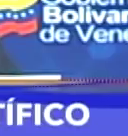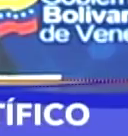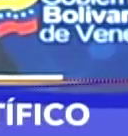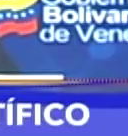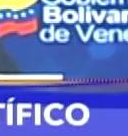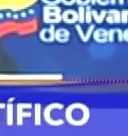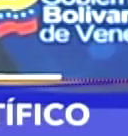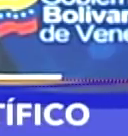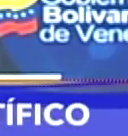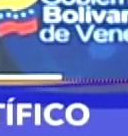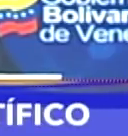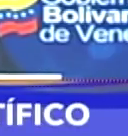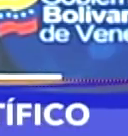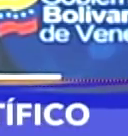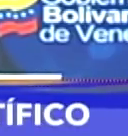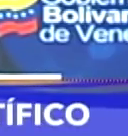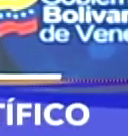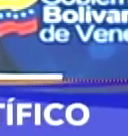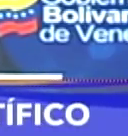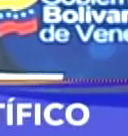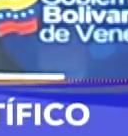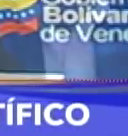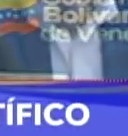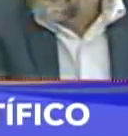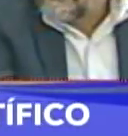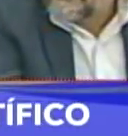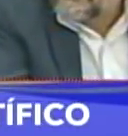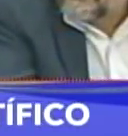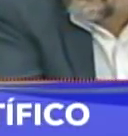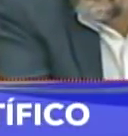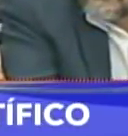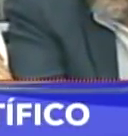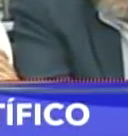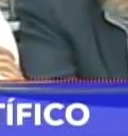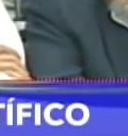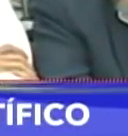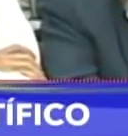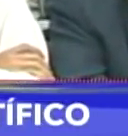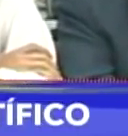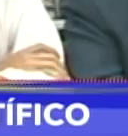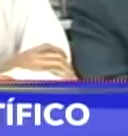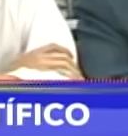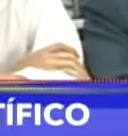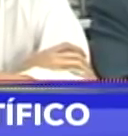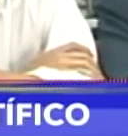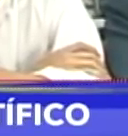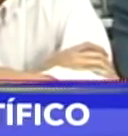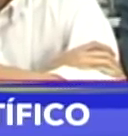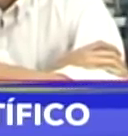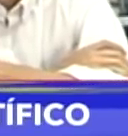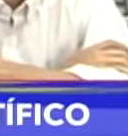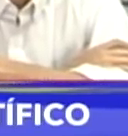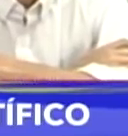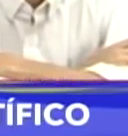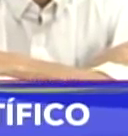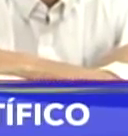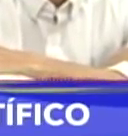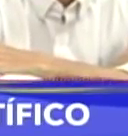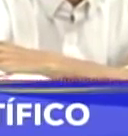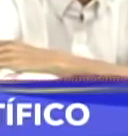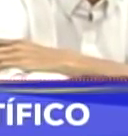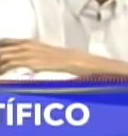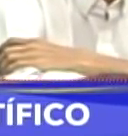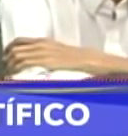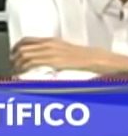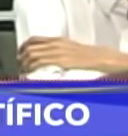científicas, a los científicos, civiles y militares que están aquí presentes. Me alegra mucho